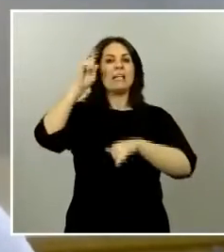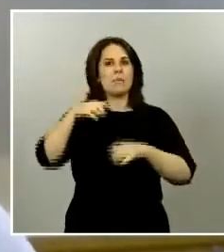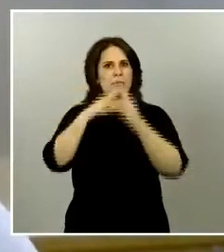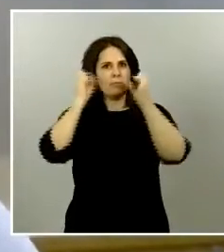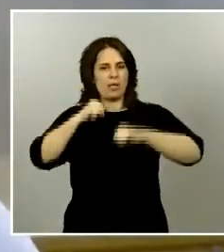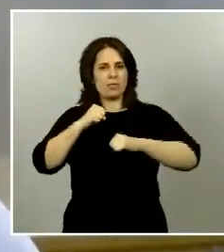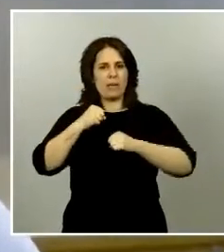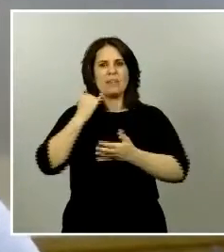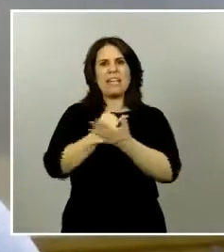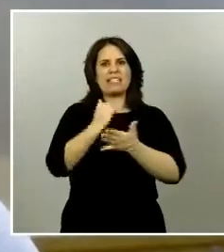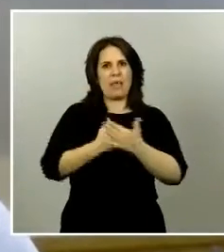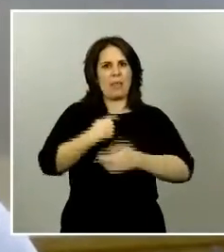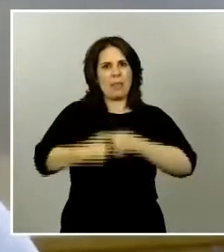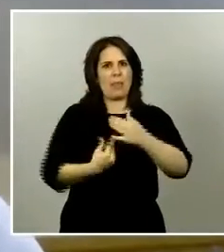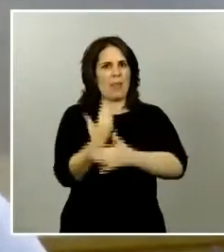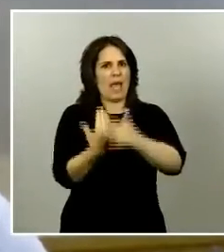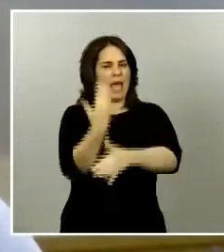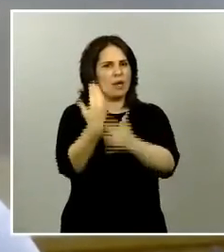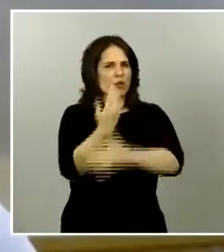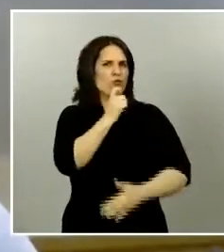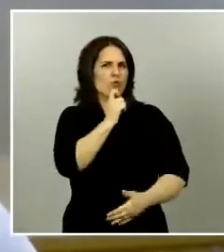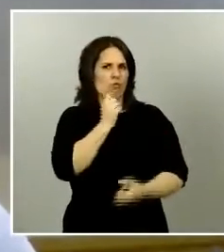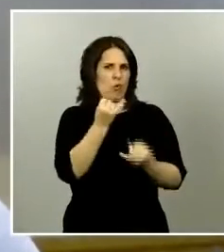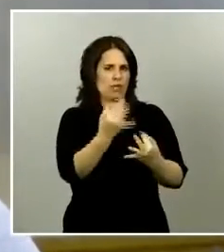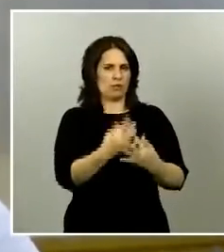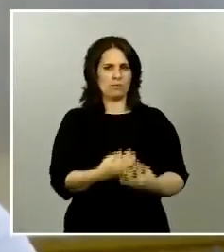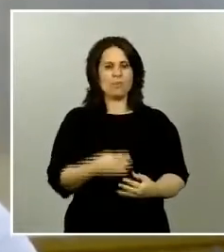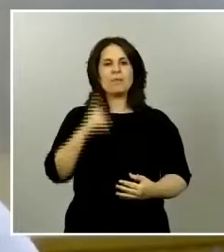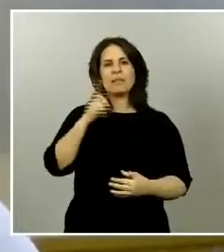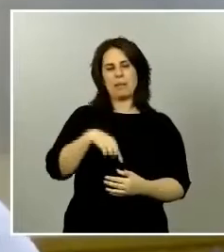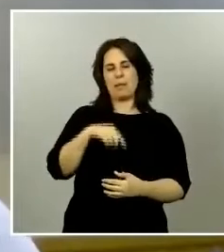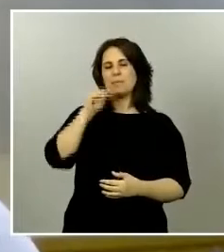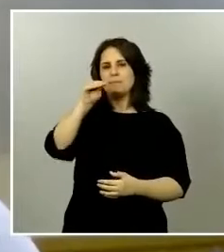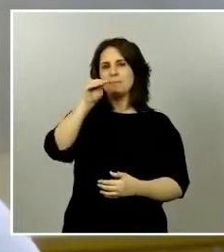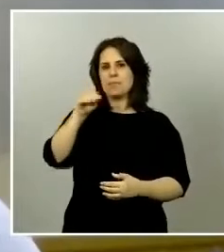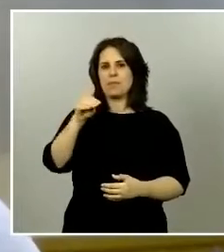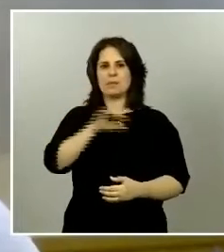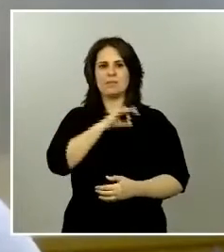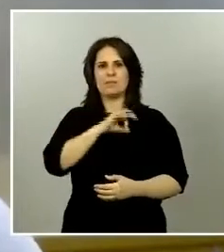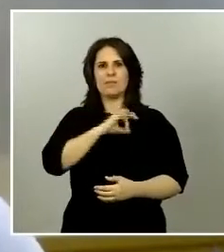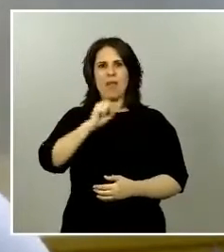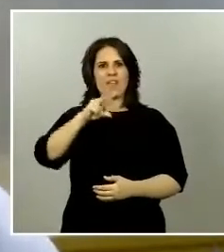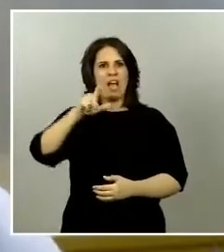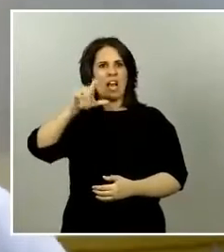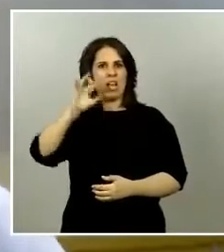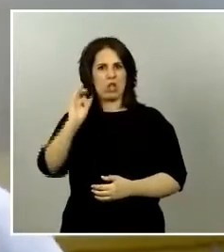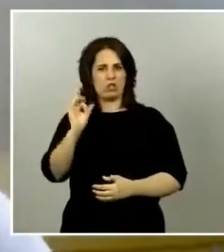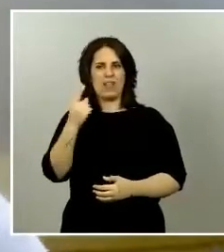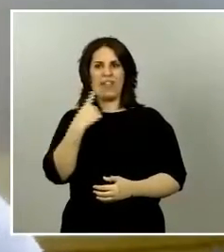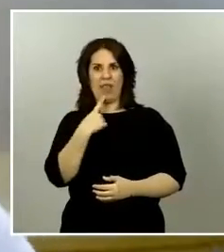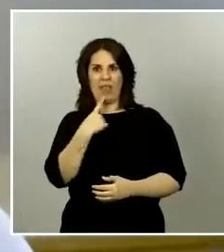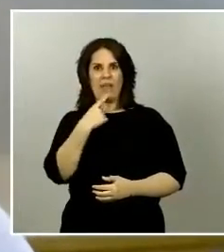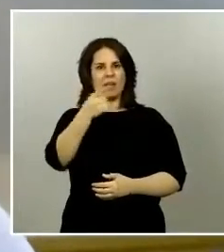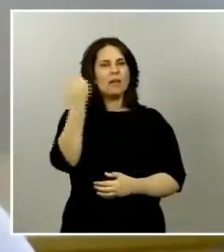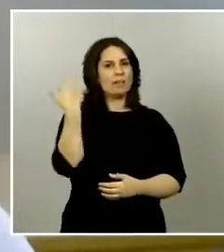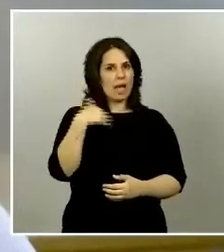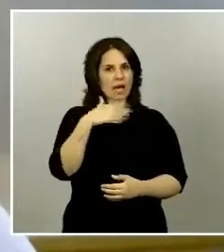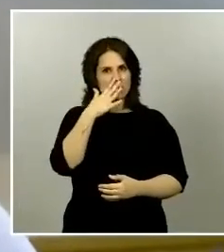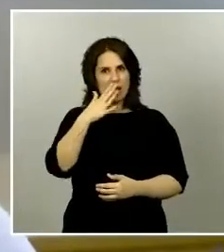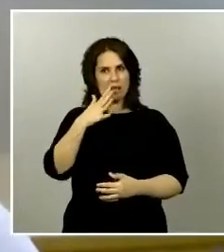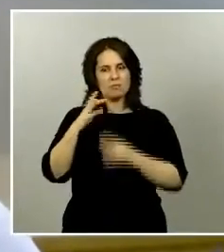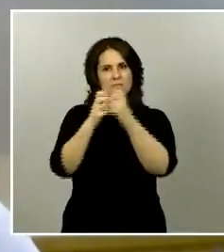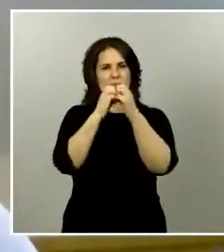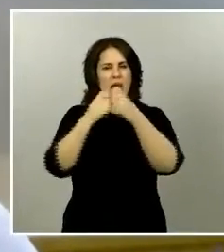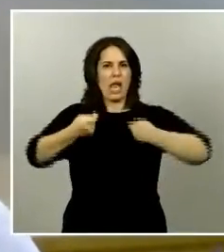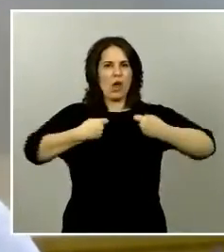¿Se han planteado hacer test rápidos? Por otra parte, también a la ministra Montero, como ha sugerido el señor Ábalos, ¿negocian